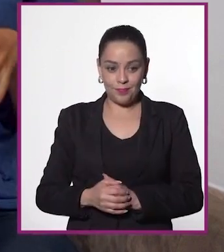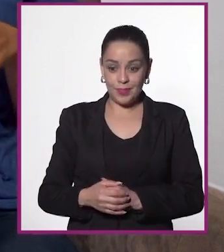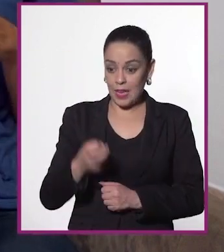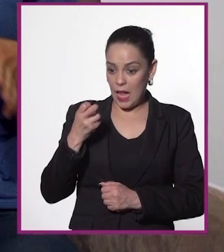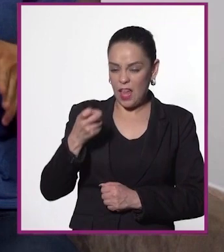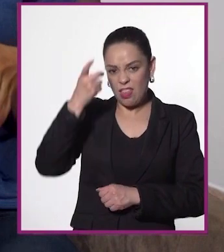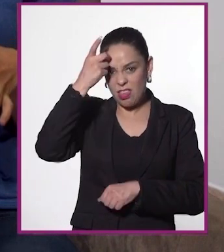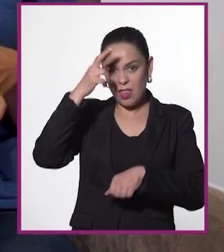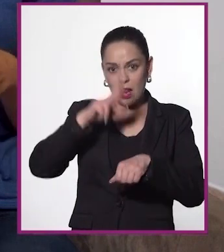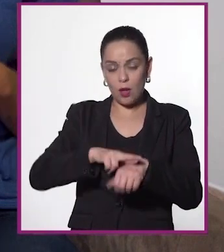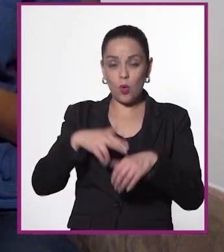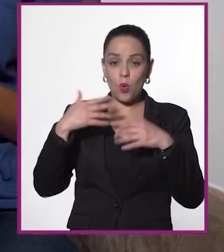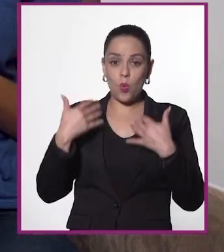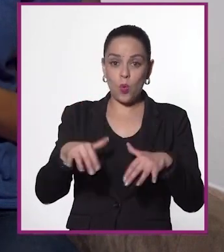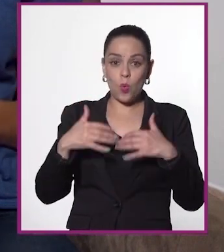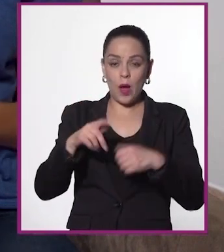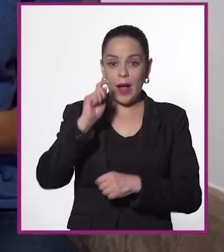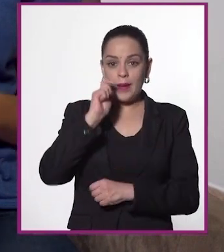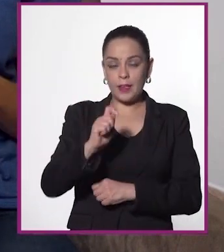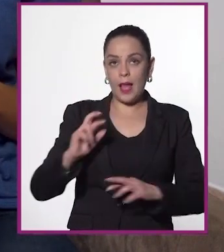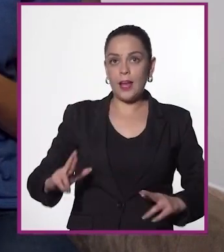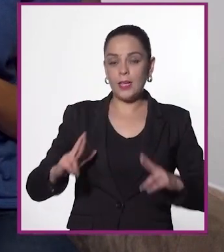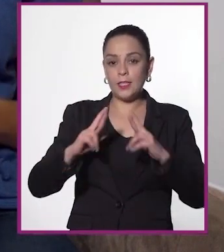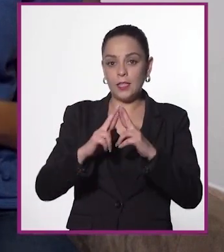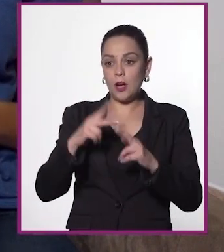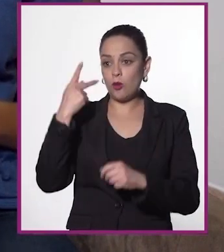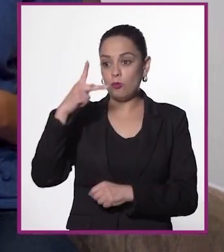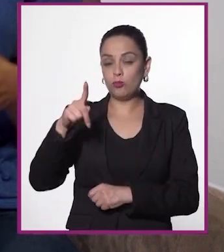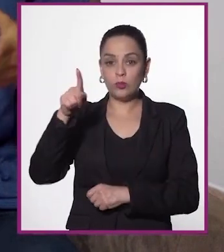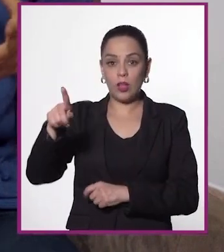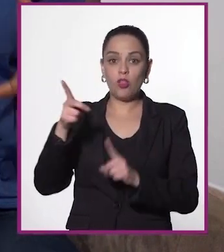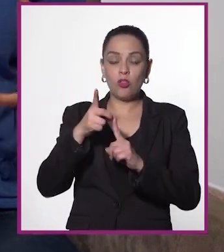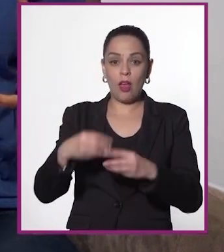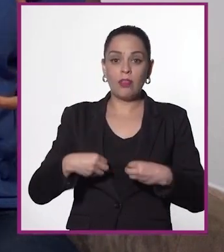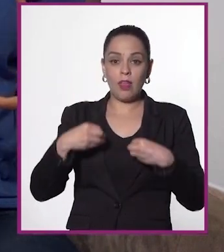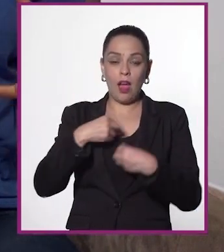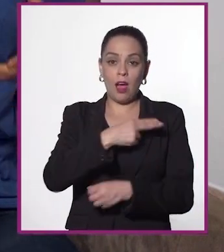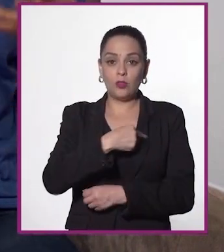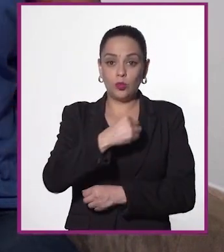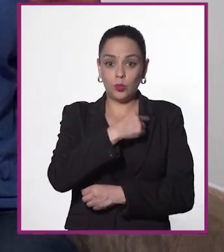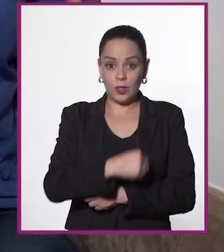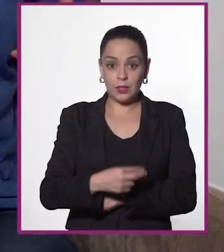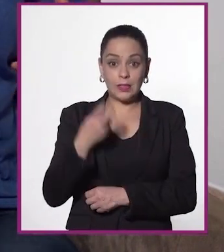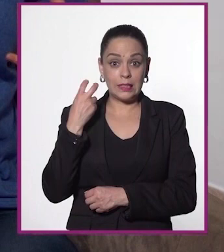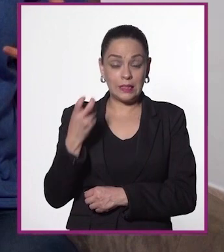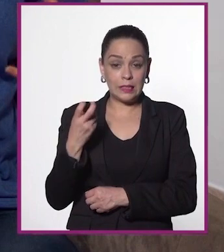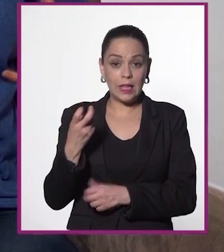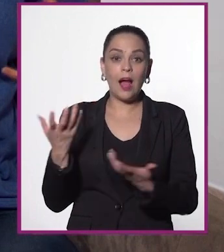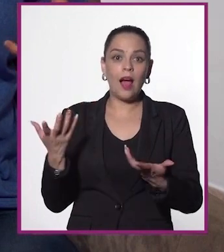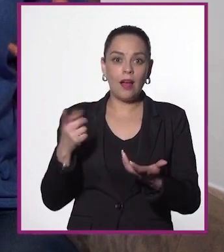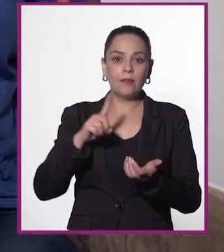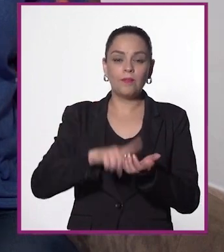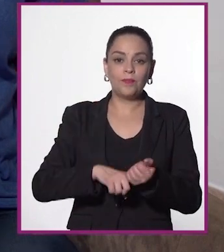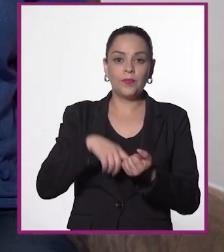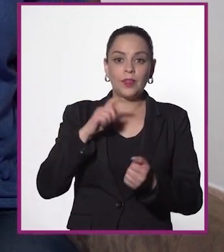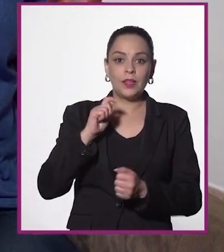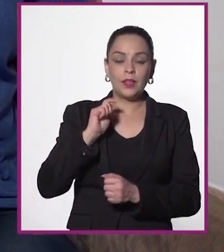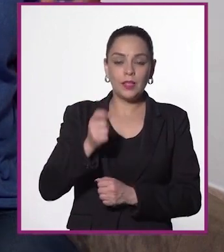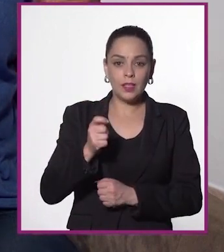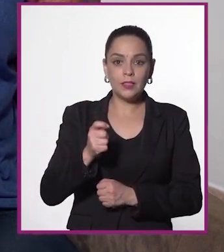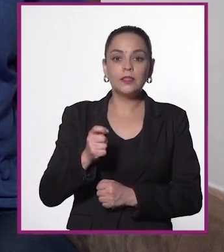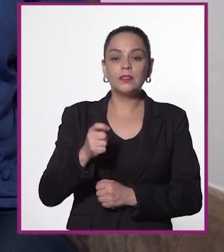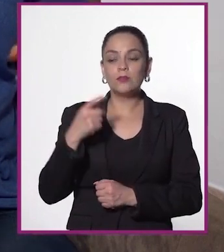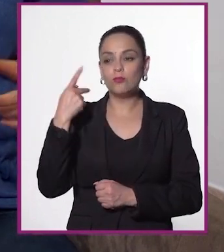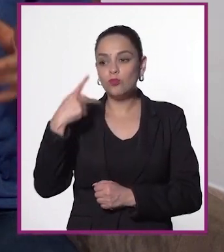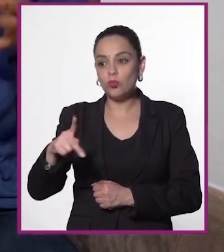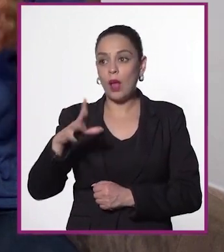un director muy crítico con las creencias religiosas de su natal Suecia, y esta película es un constante cuestionamiento a la figura y la